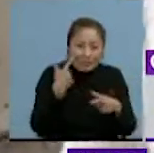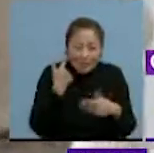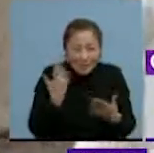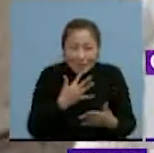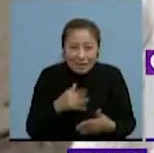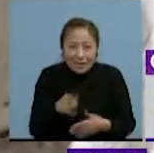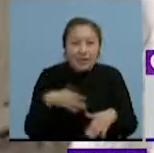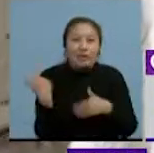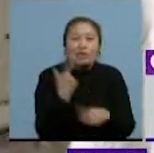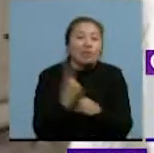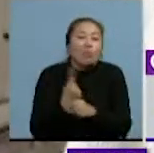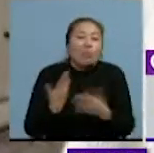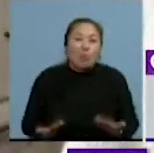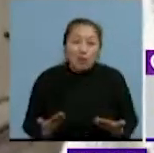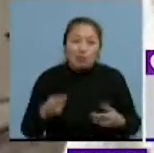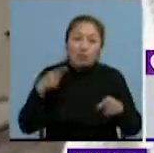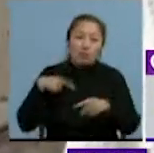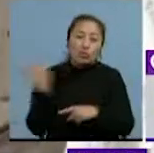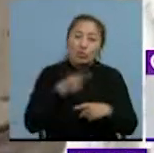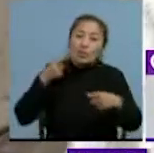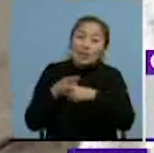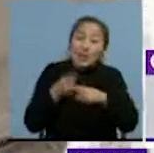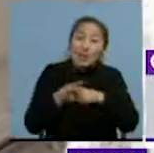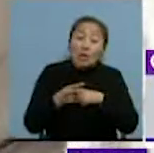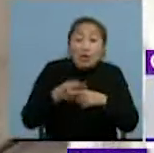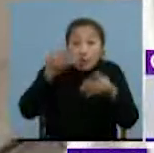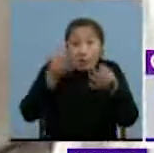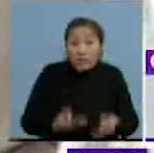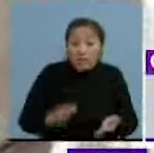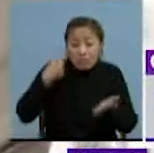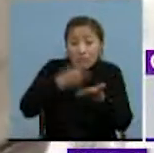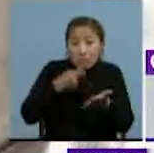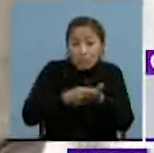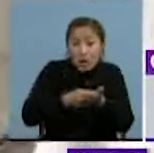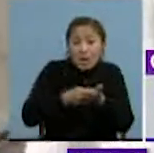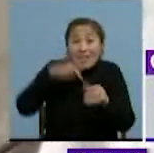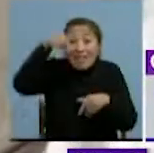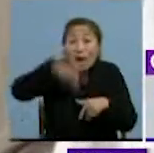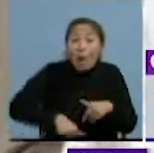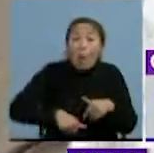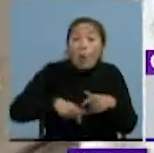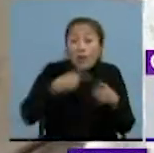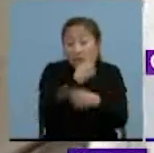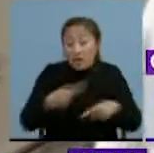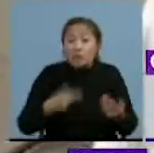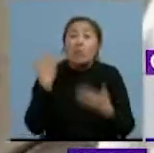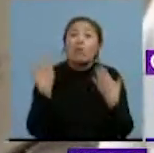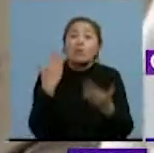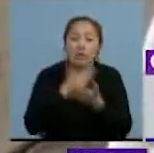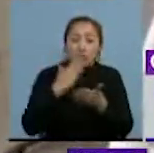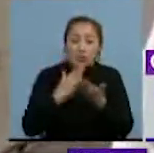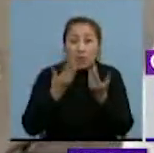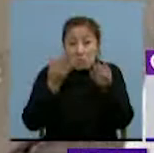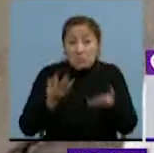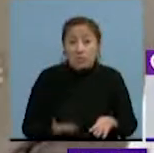nosotros reclamamos que se actualice el valor de lo que son los precios de la canasta de alimentos, y por